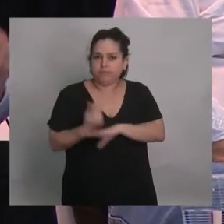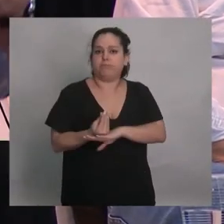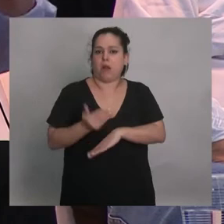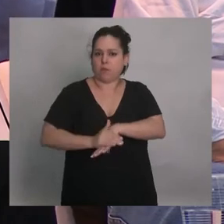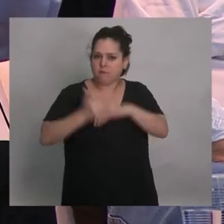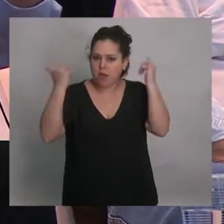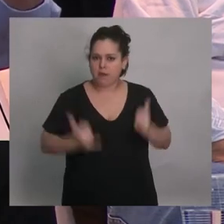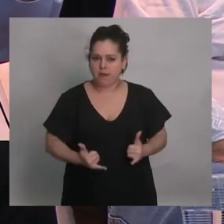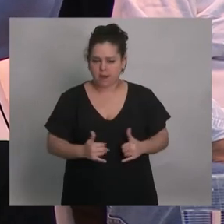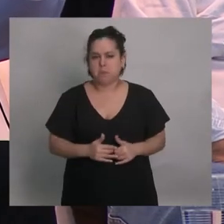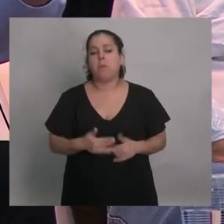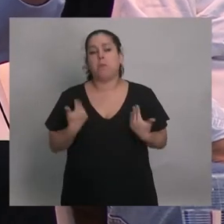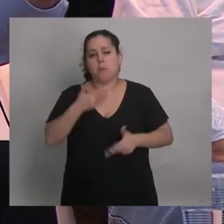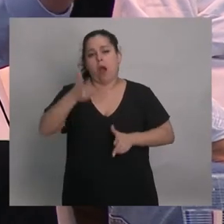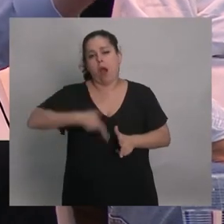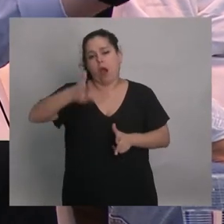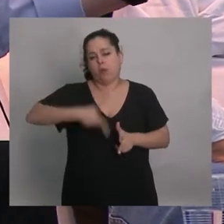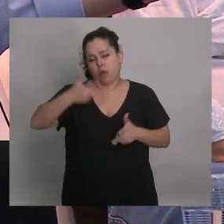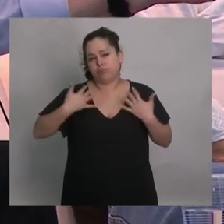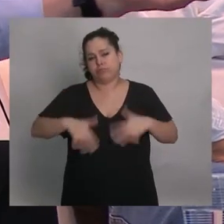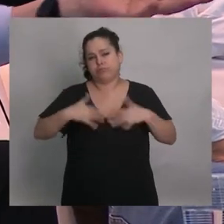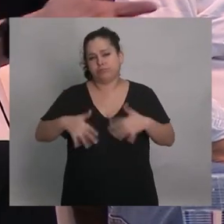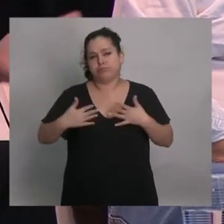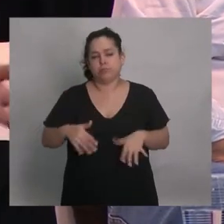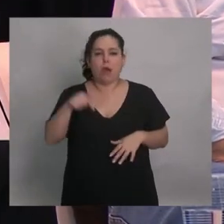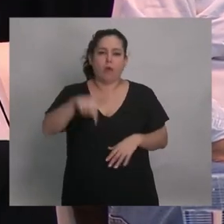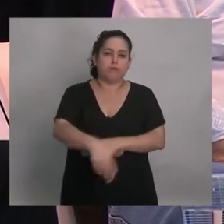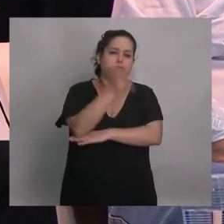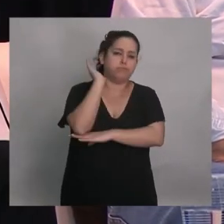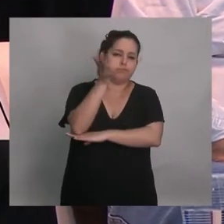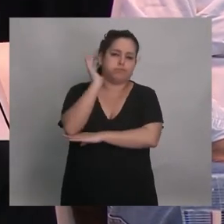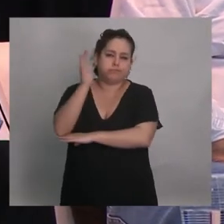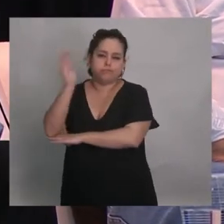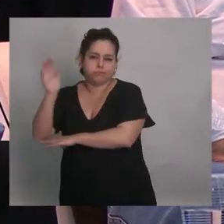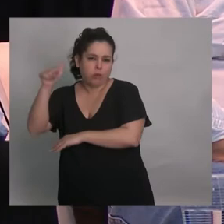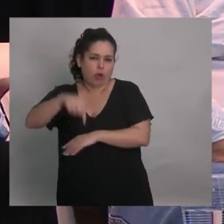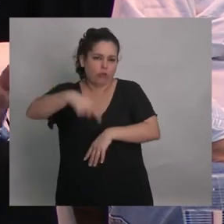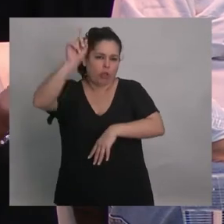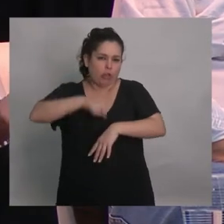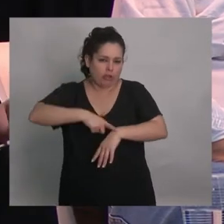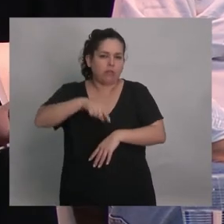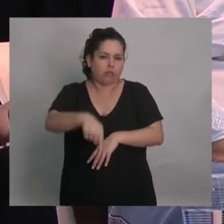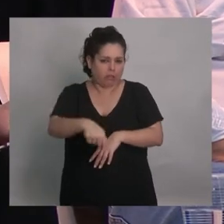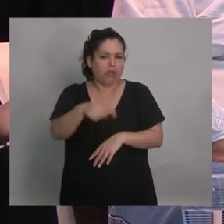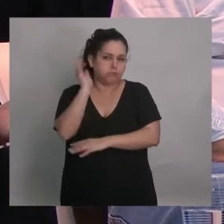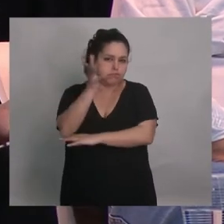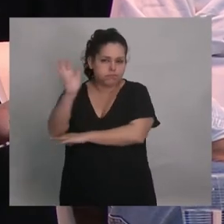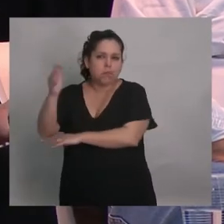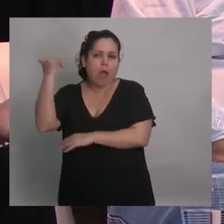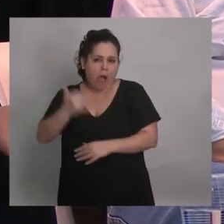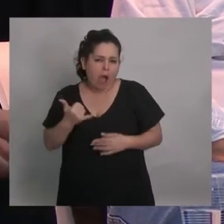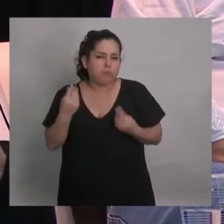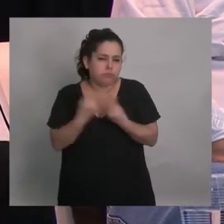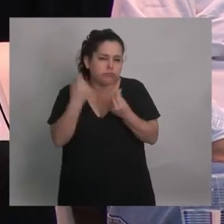podríamos hablar mucho hoy aquí en las exposiciones que estuvimos escuchando hay una riqueza